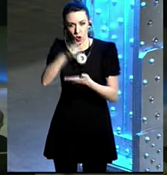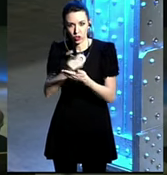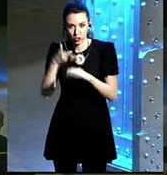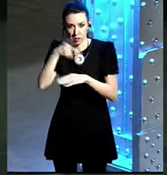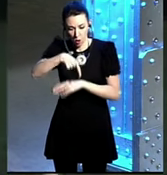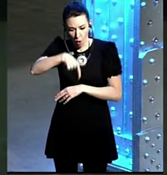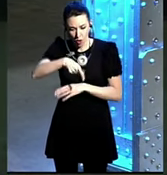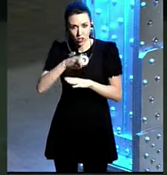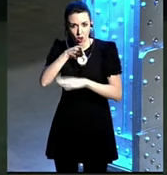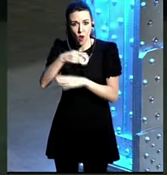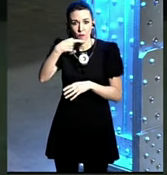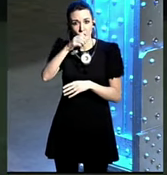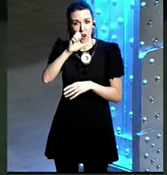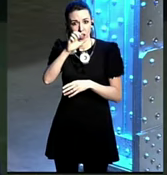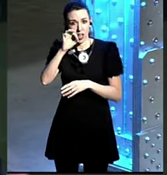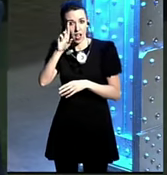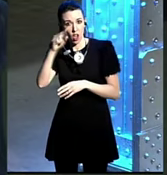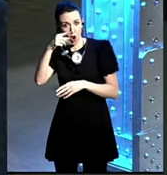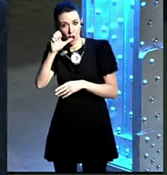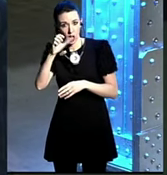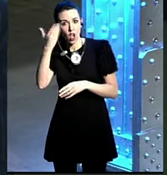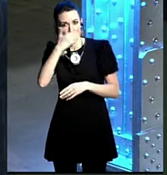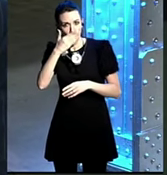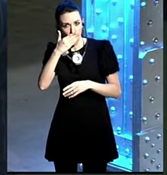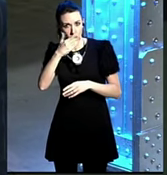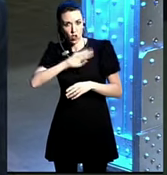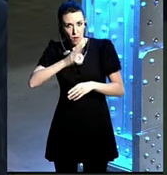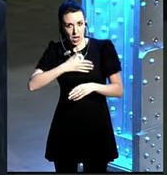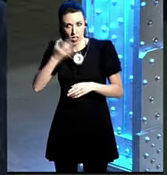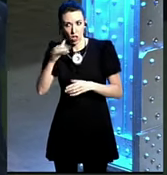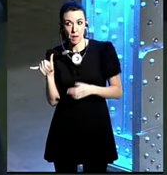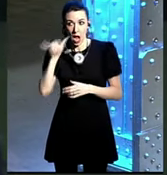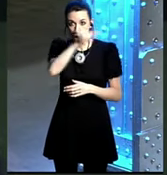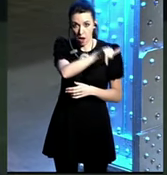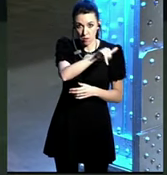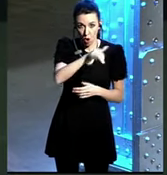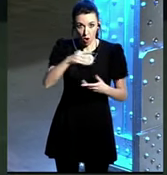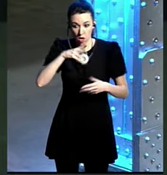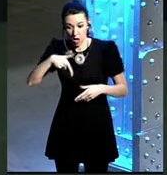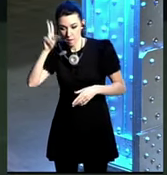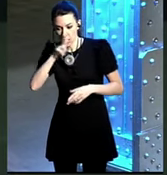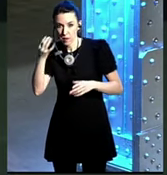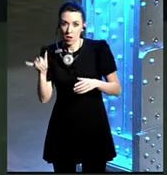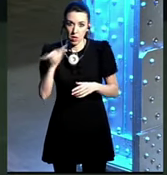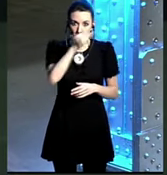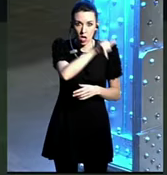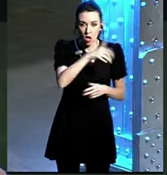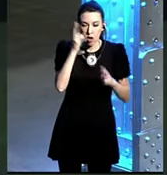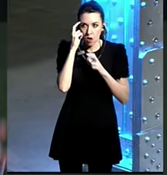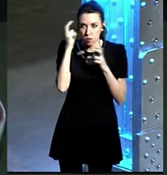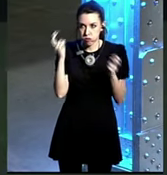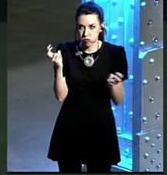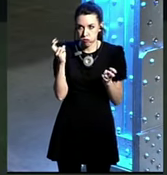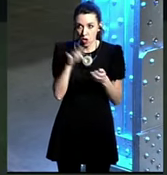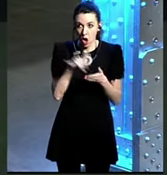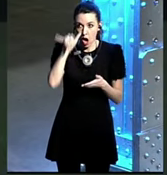volver hoy porque George tiene cole mañana, y a mí me preocupa que se monten en el avión. Y la verdad es que me he sentido bastante liberado cuando he sabido